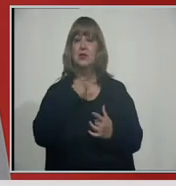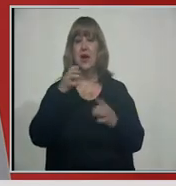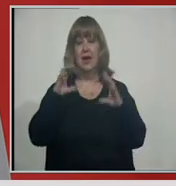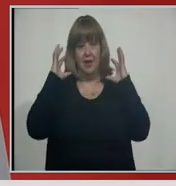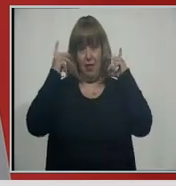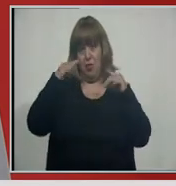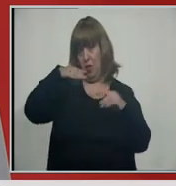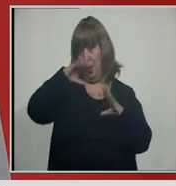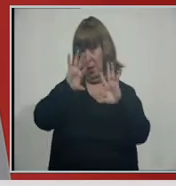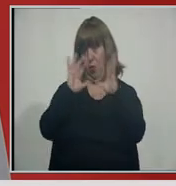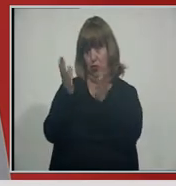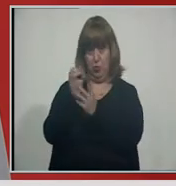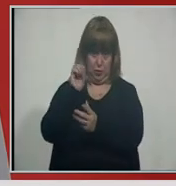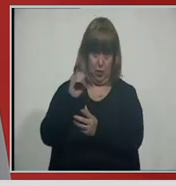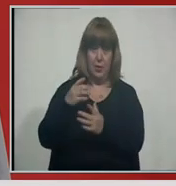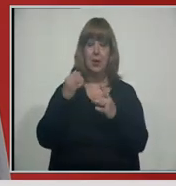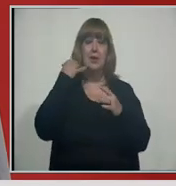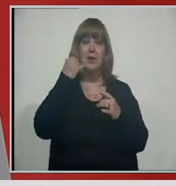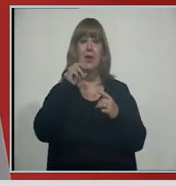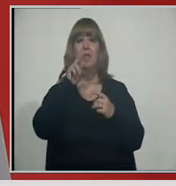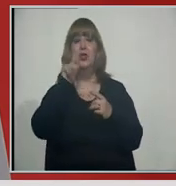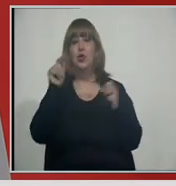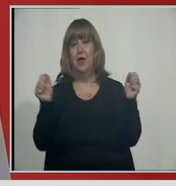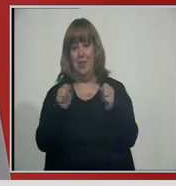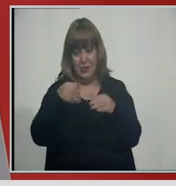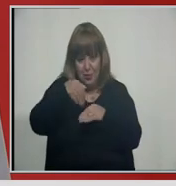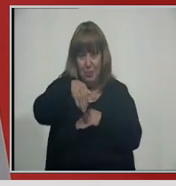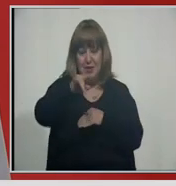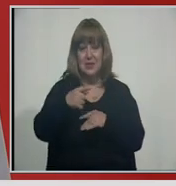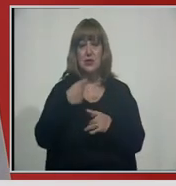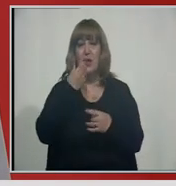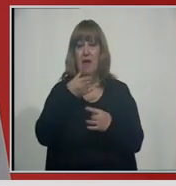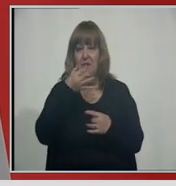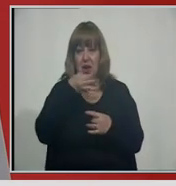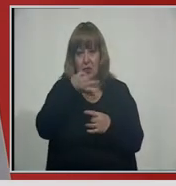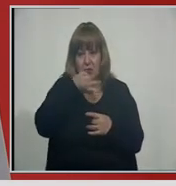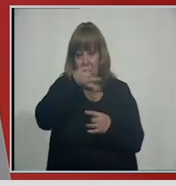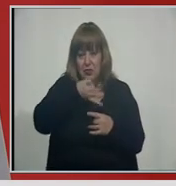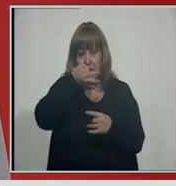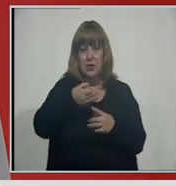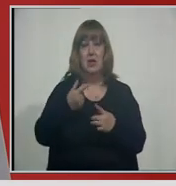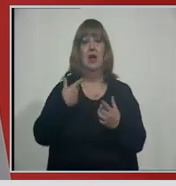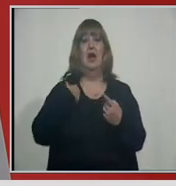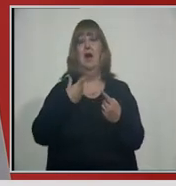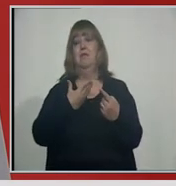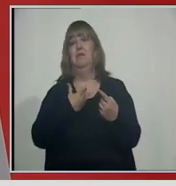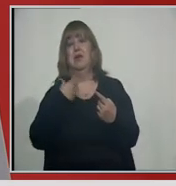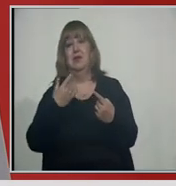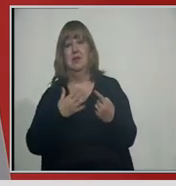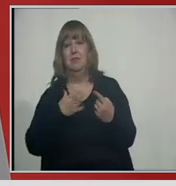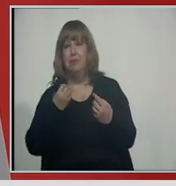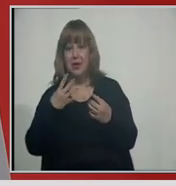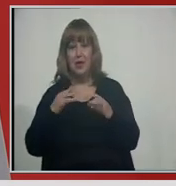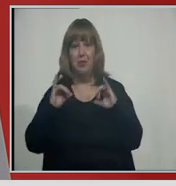mundo todos los días donde es parte de ese programa en 21 de mayo va a ser dedicar memorabilia cada semana un homenaje a niní marshall fue cuando lo ven los